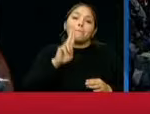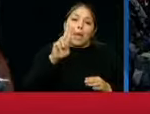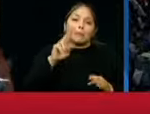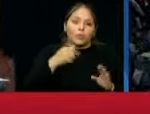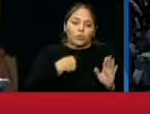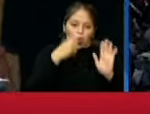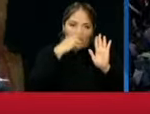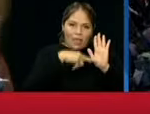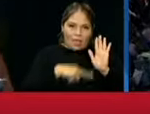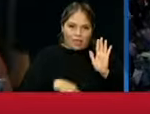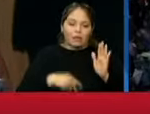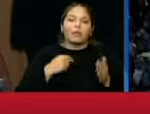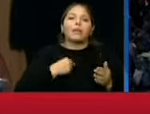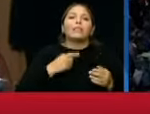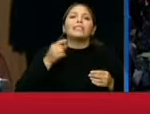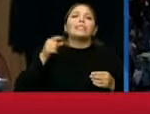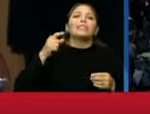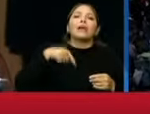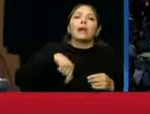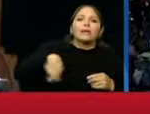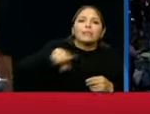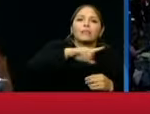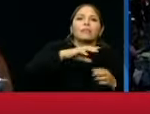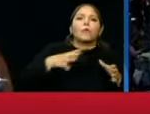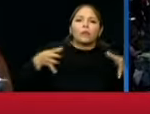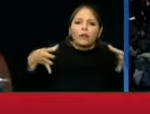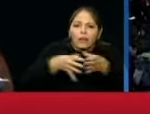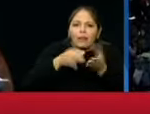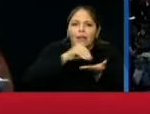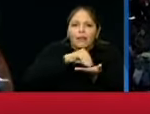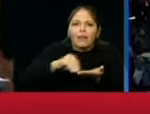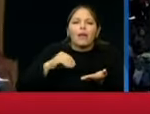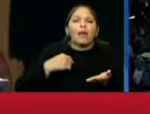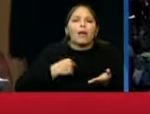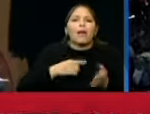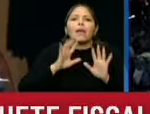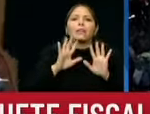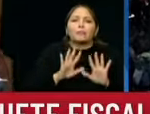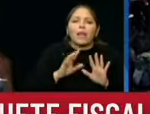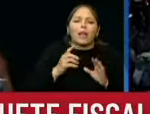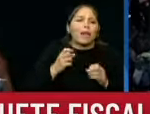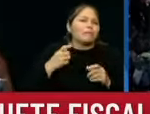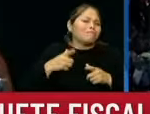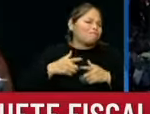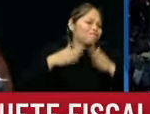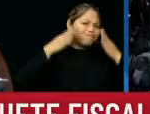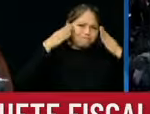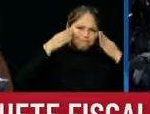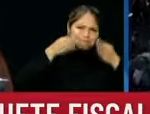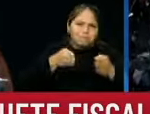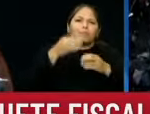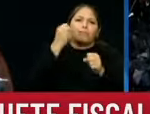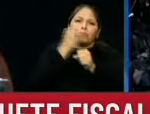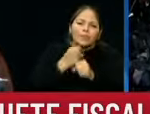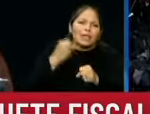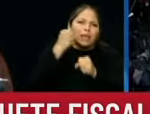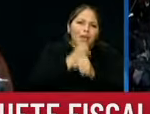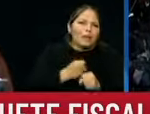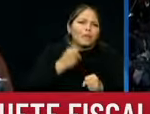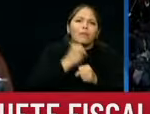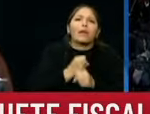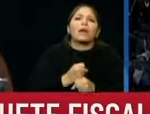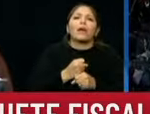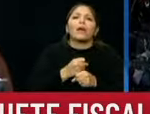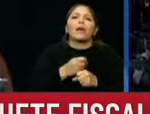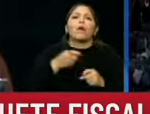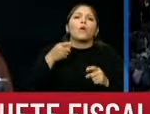¿Capítulo por capítulo o claro, artículo por artículo? Capítulo por son capítulo. 12. El gobierno logró imponer la idea de votar no artículo por artículo,